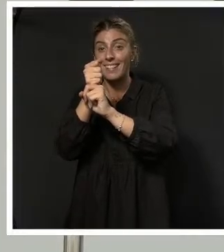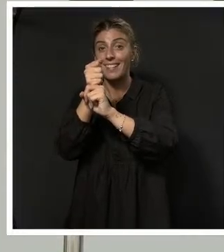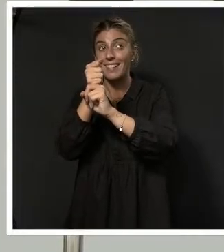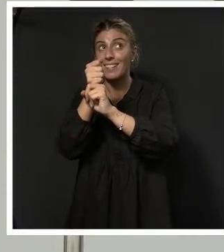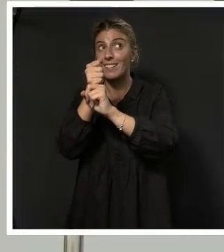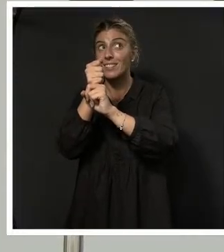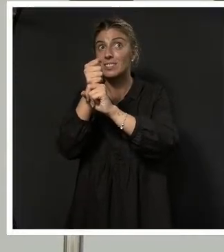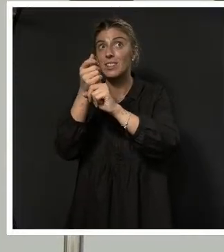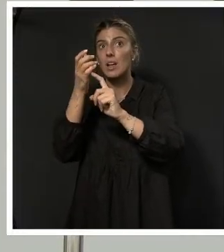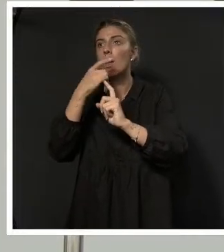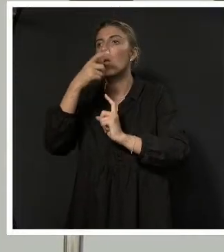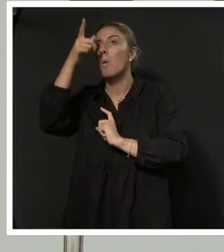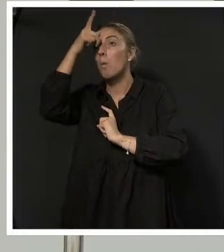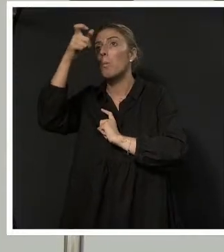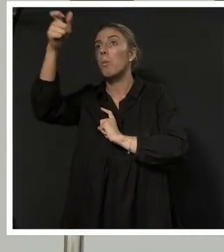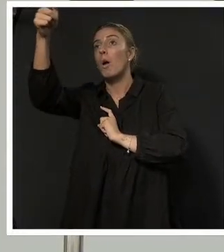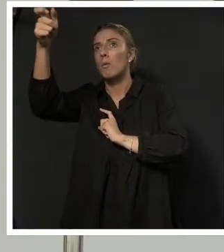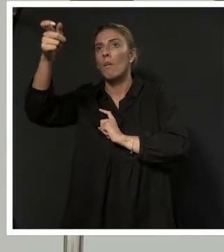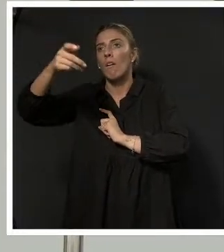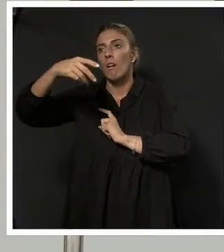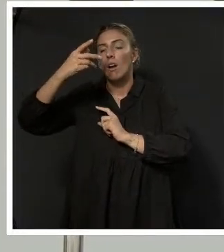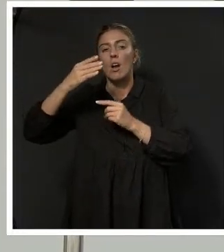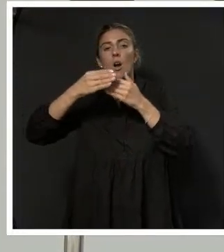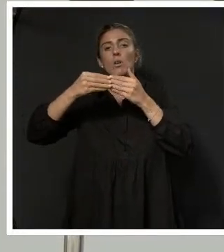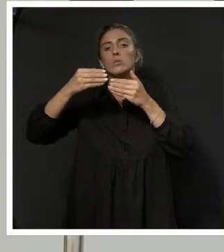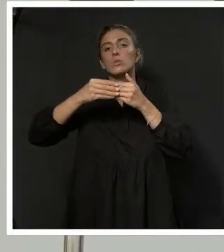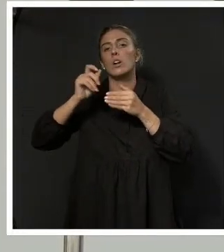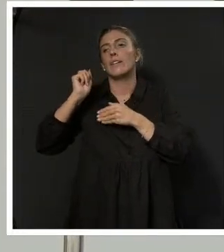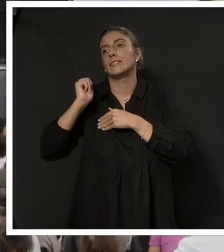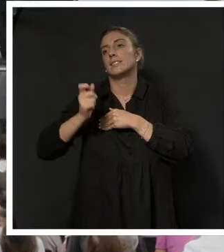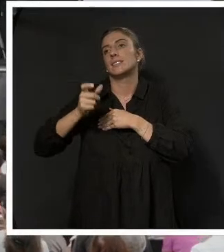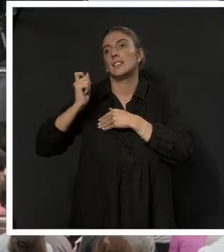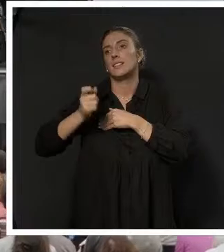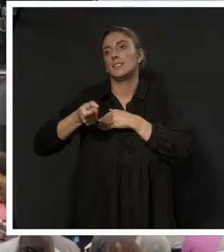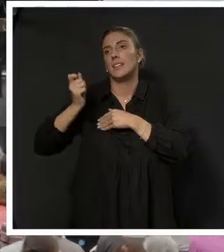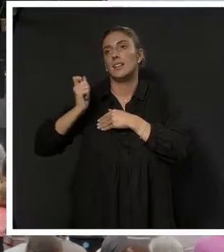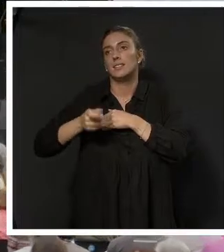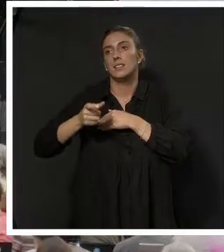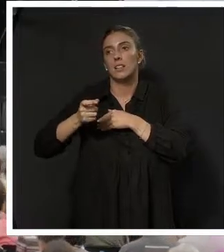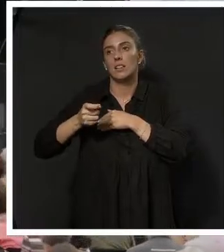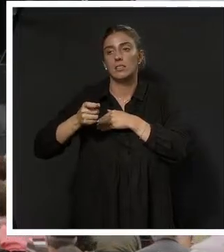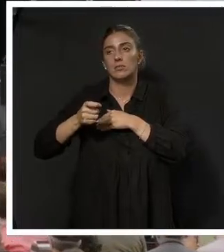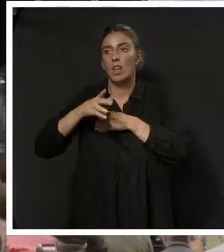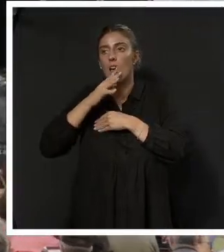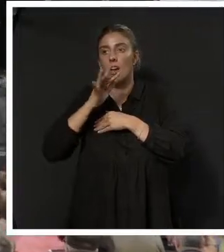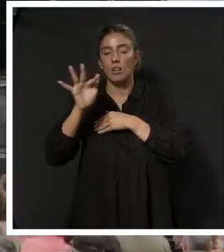estaban en un pueblo con sus clientes habituales Ahora a siguiente